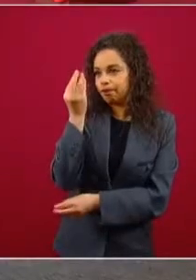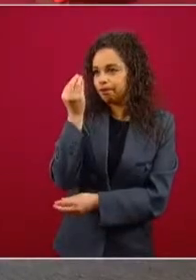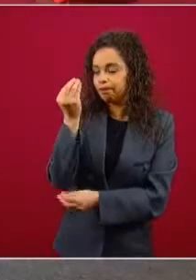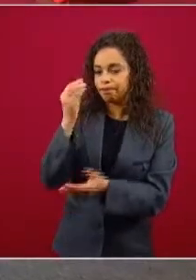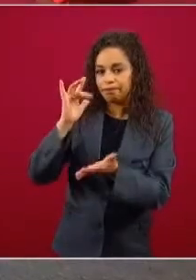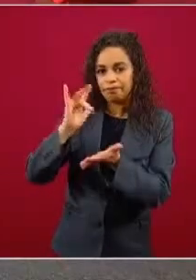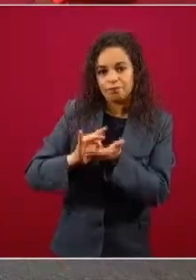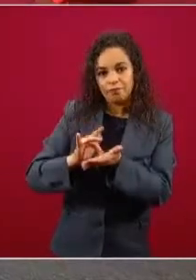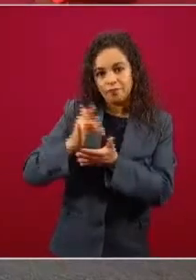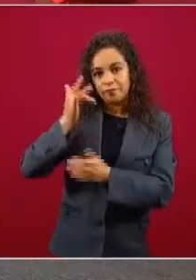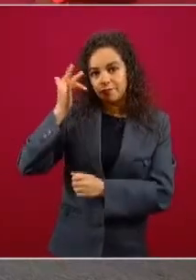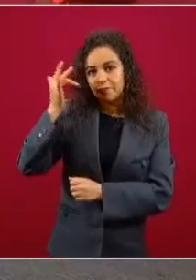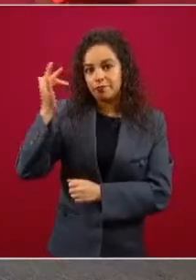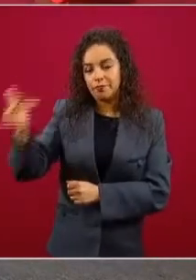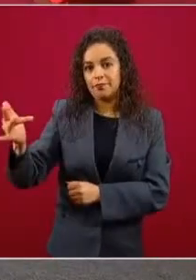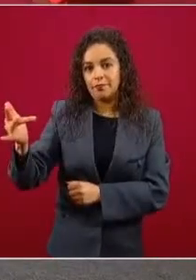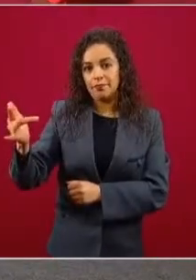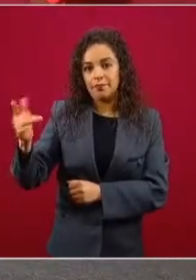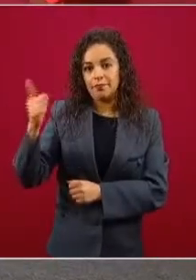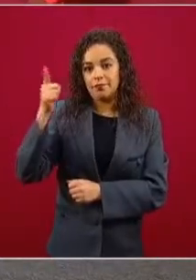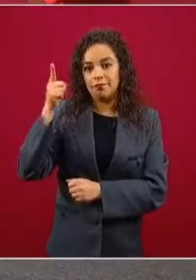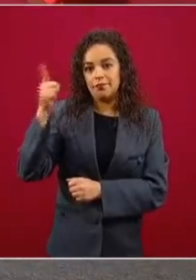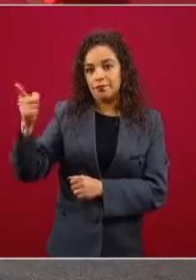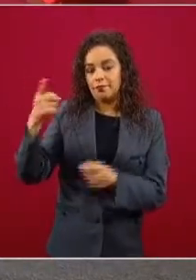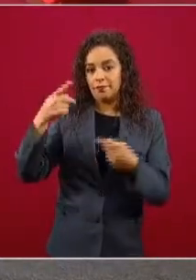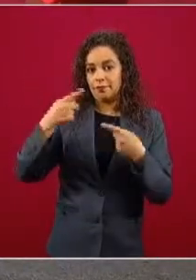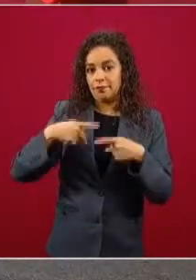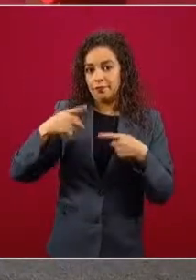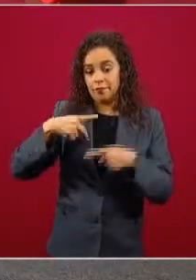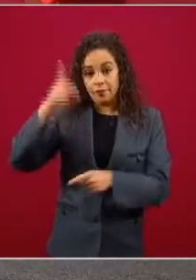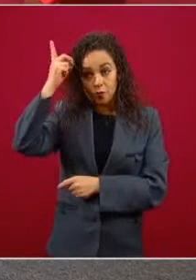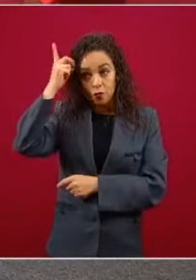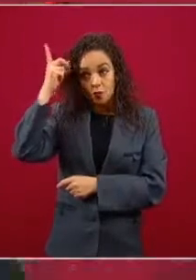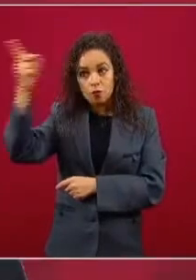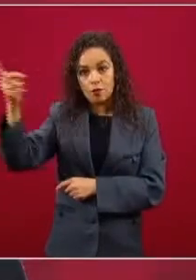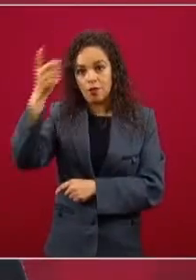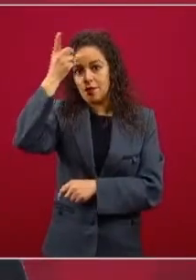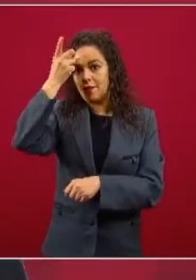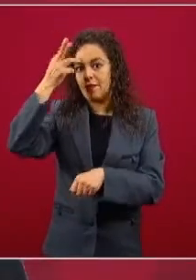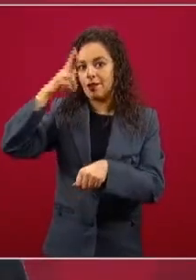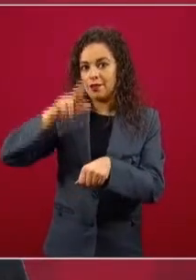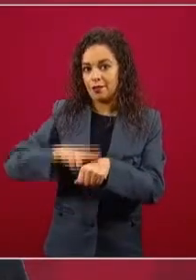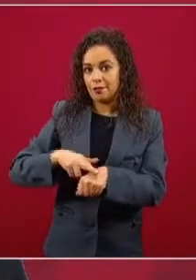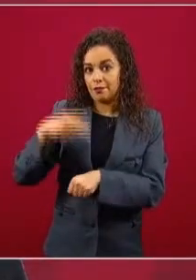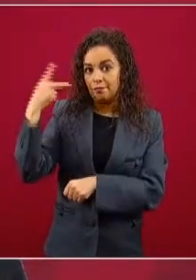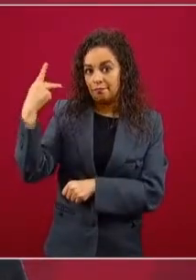los directivos de Walmart, a los dueños de Walmart,